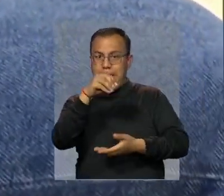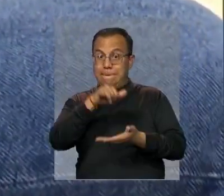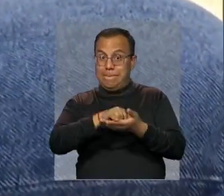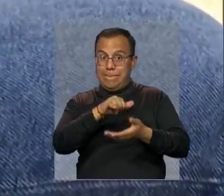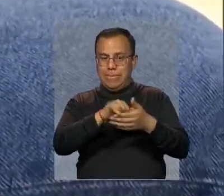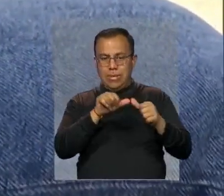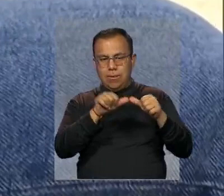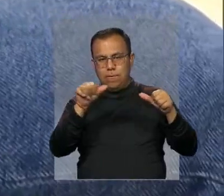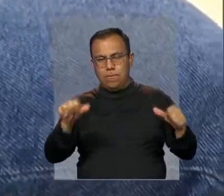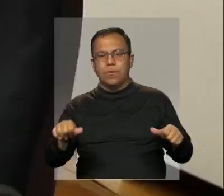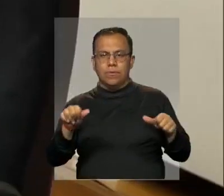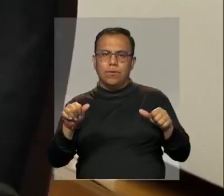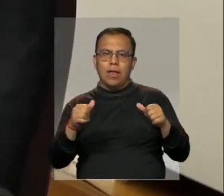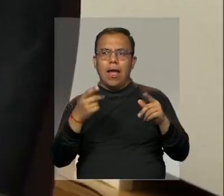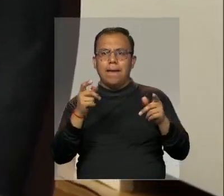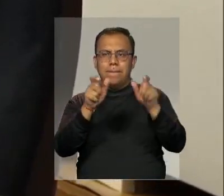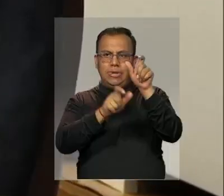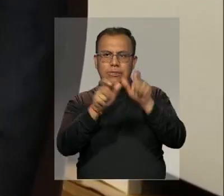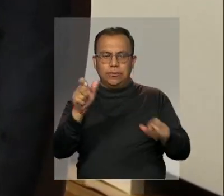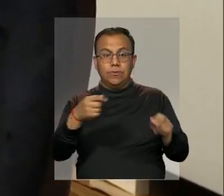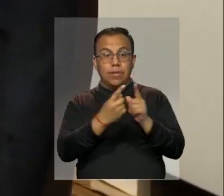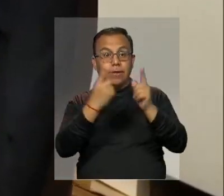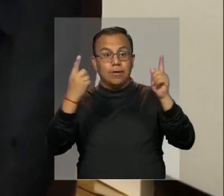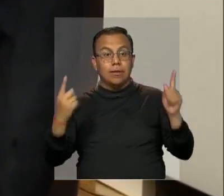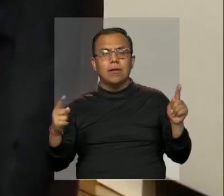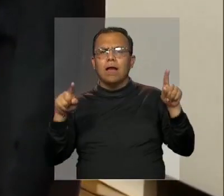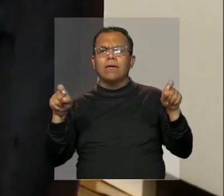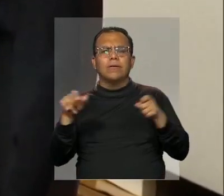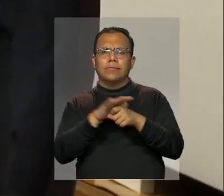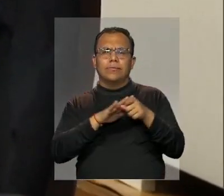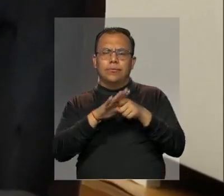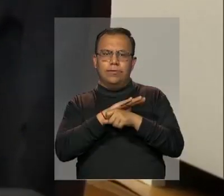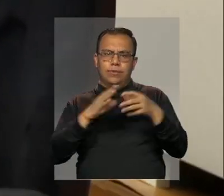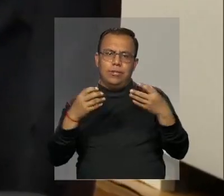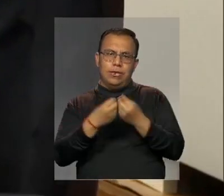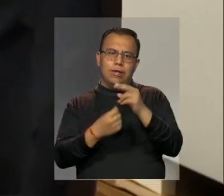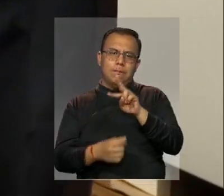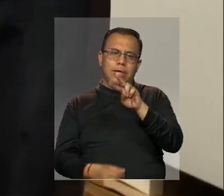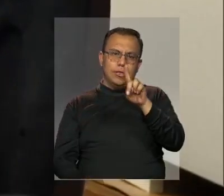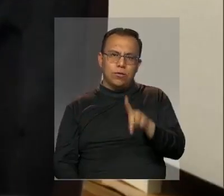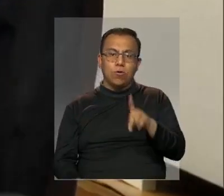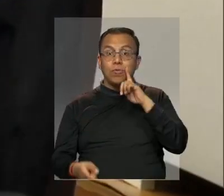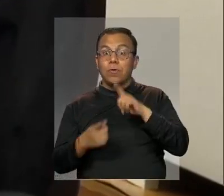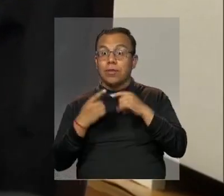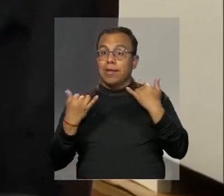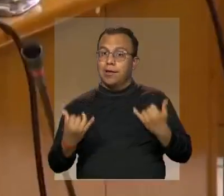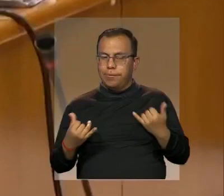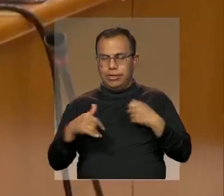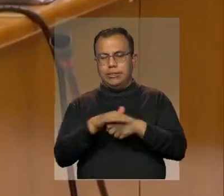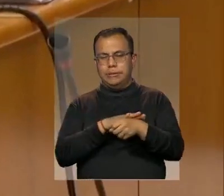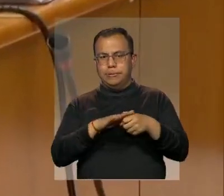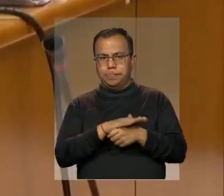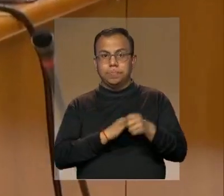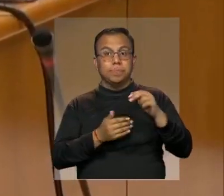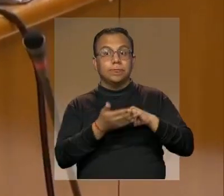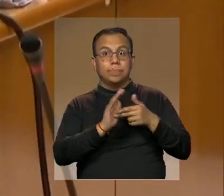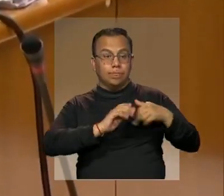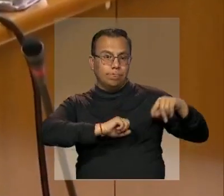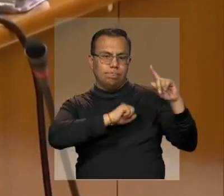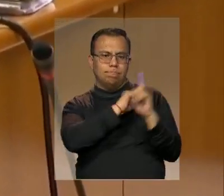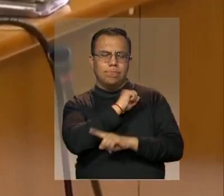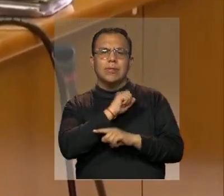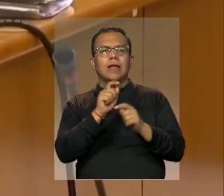periodo 9 de alejamiento de la víctima. La sentencia fue dada por la sección 21 de la audiencia y ante esto, Alves, además de la pena,